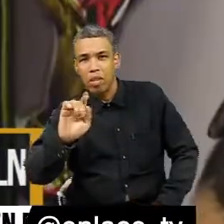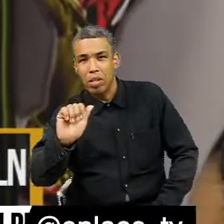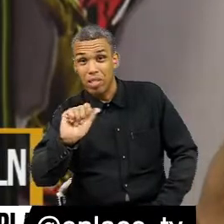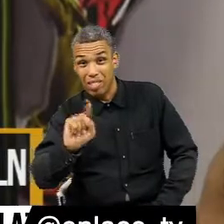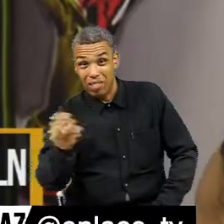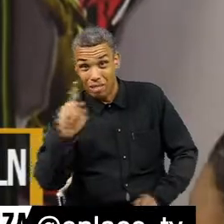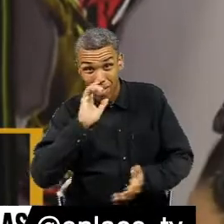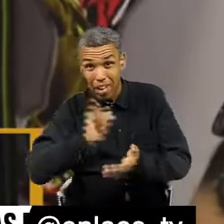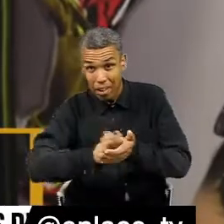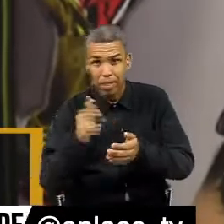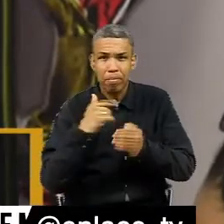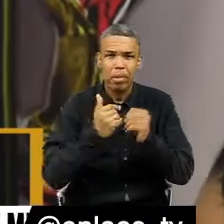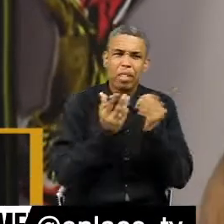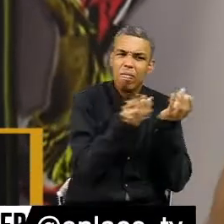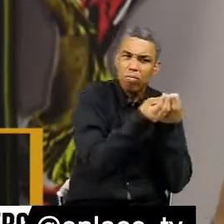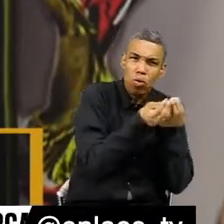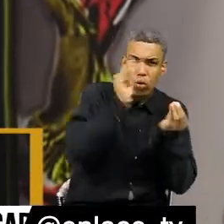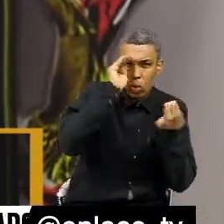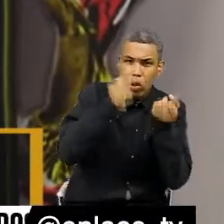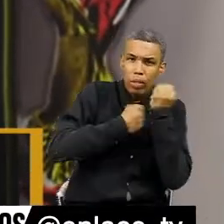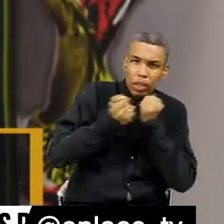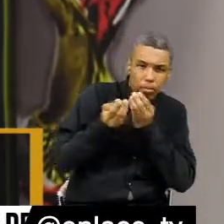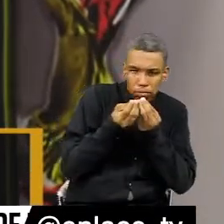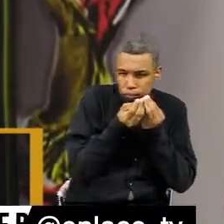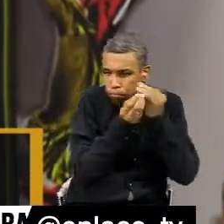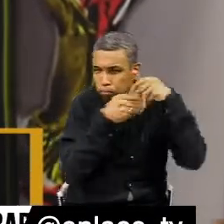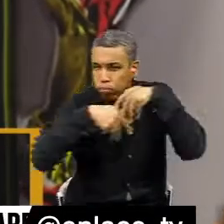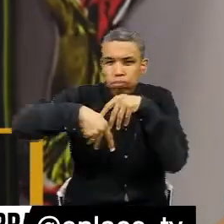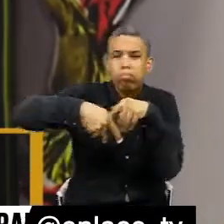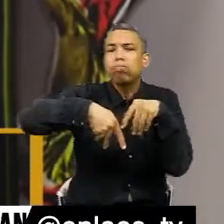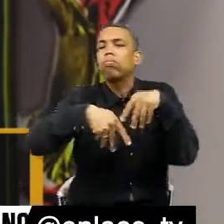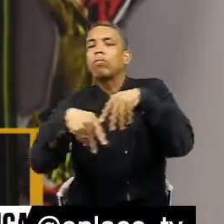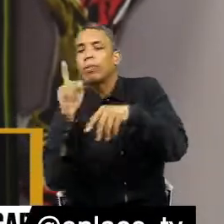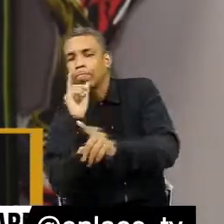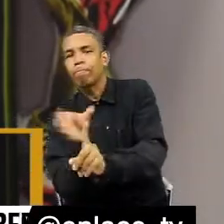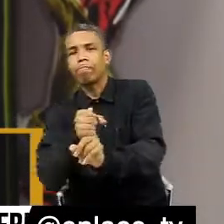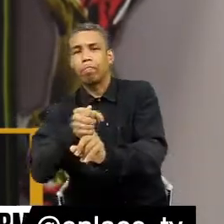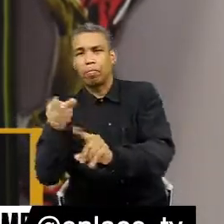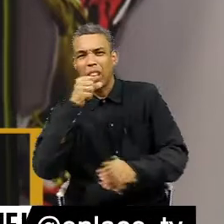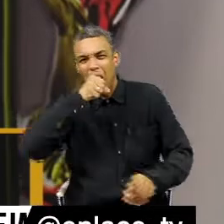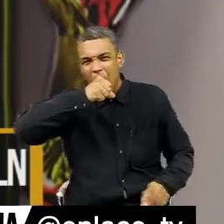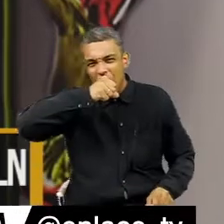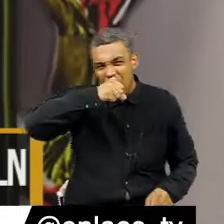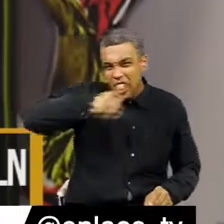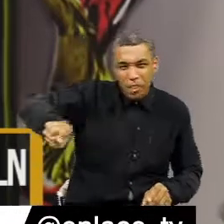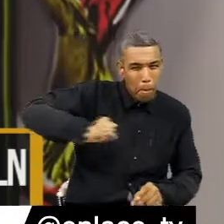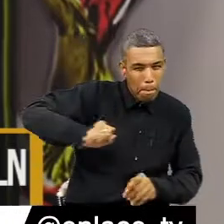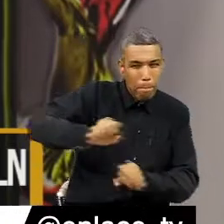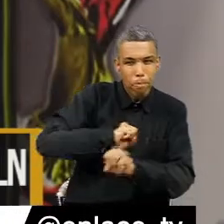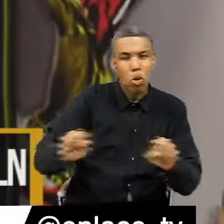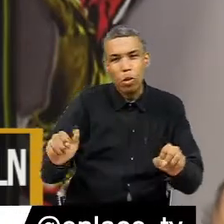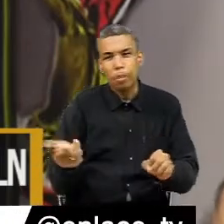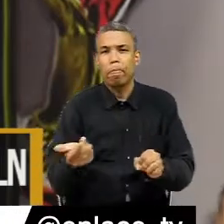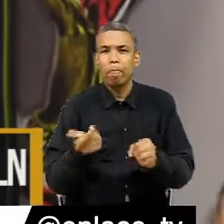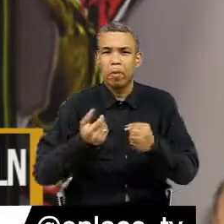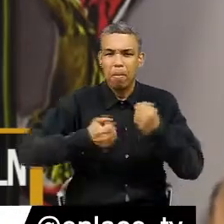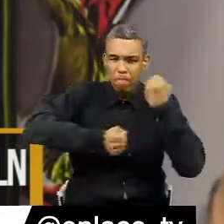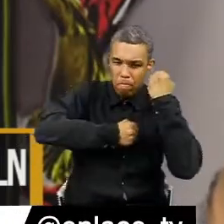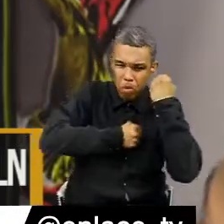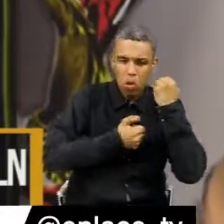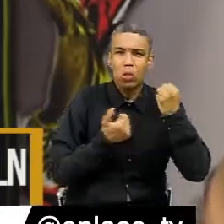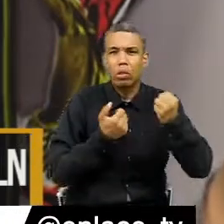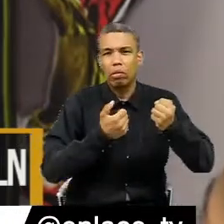Algunos elementos de armamento y explosivos para, al parecer, intentar realizar alguna actividad en contra de la